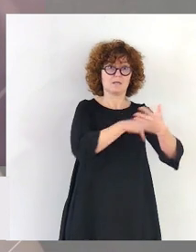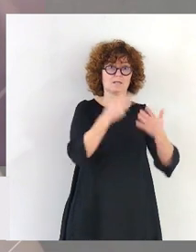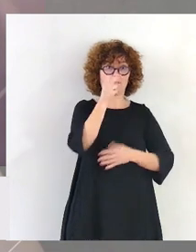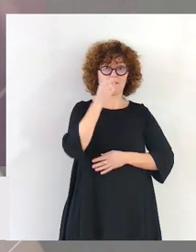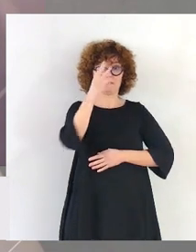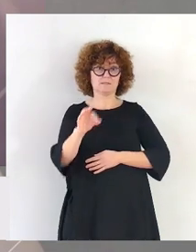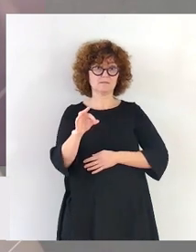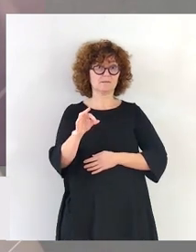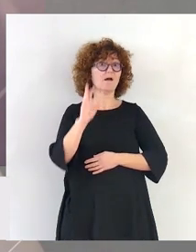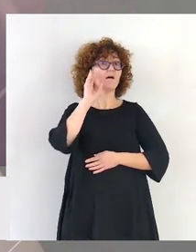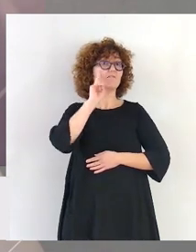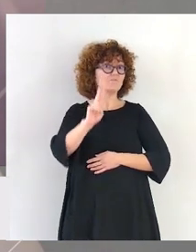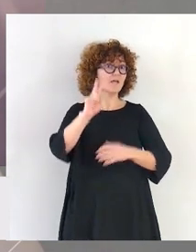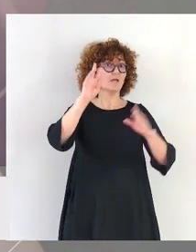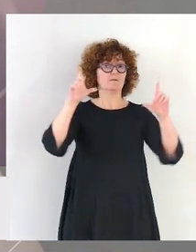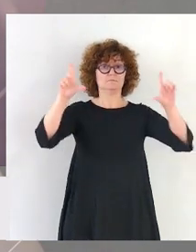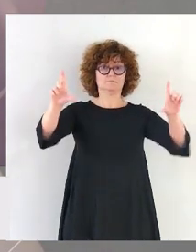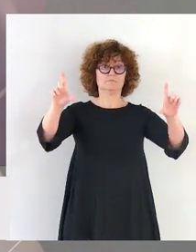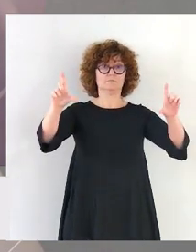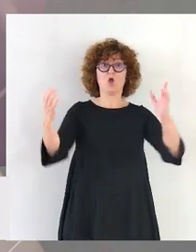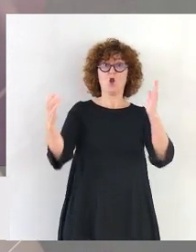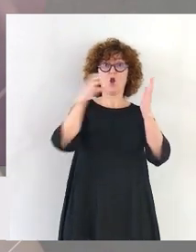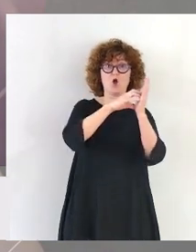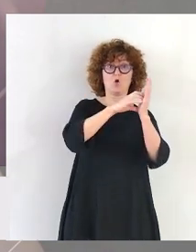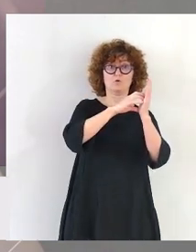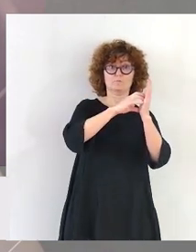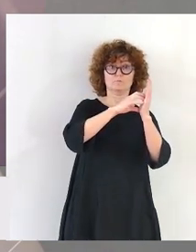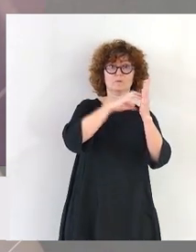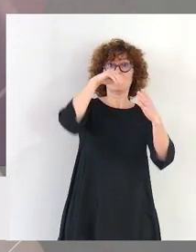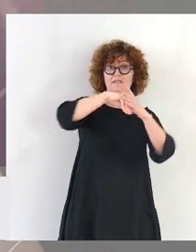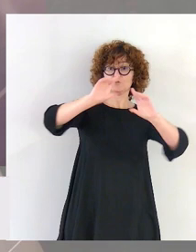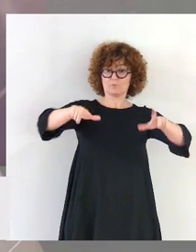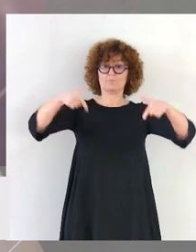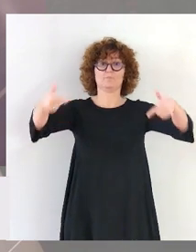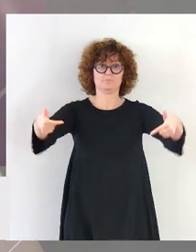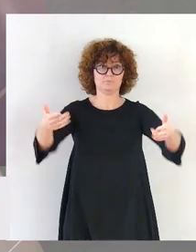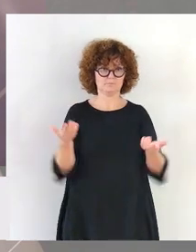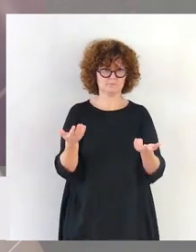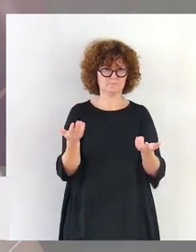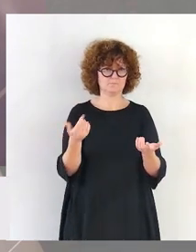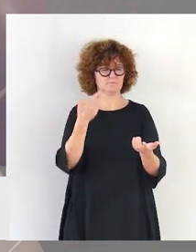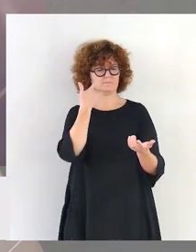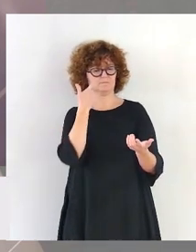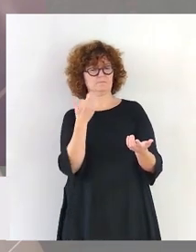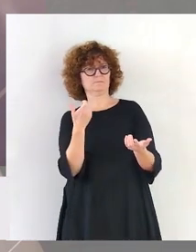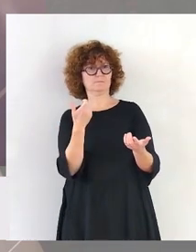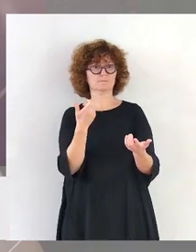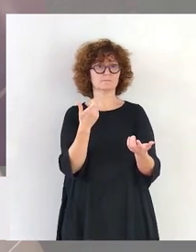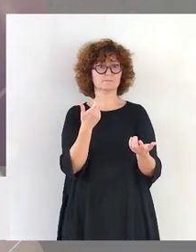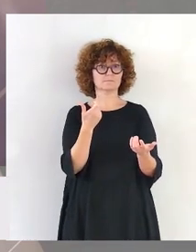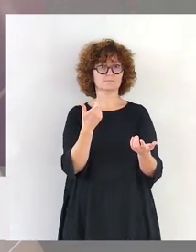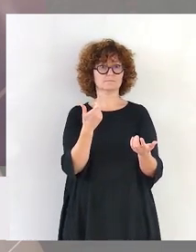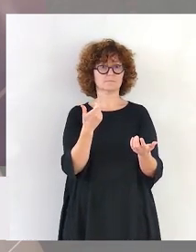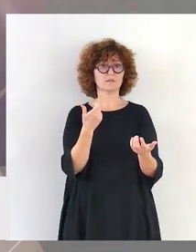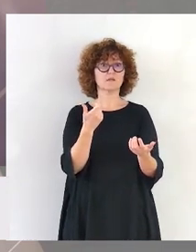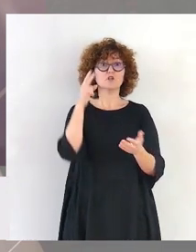donde aparecía el logo de la agenda 2030 en una papelera y yo decía por un lado Me llamaba la atención porque los que llevamos desde